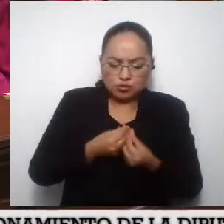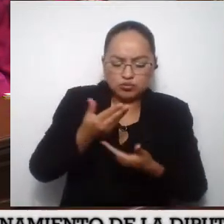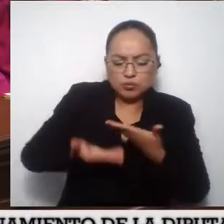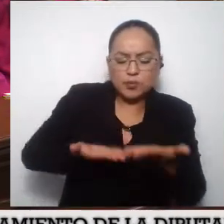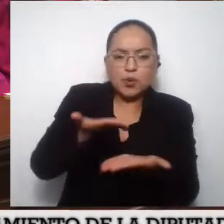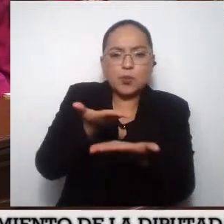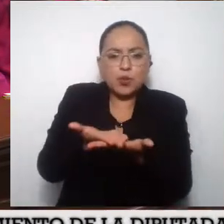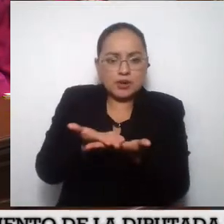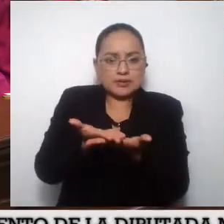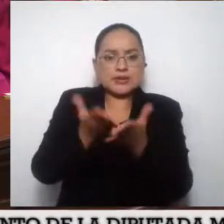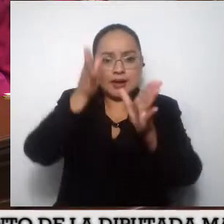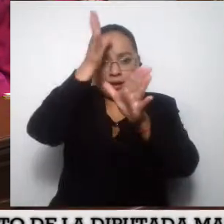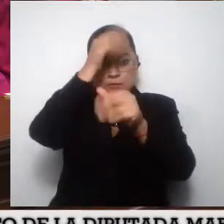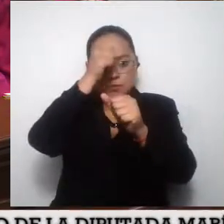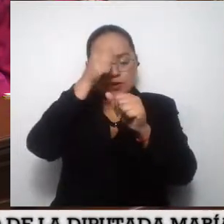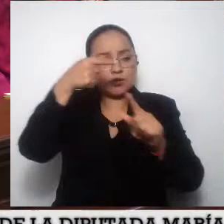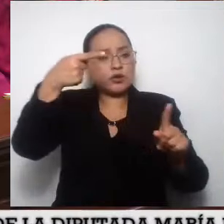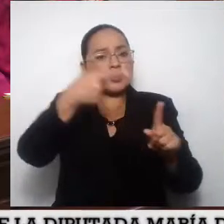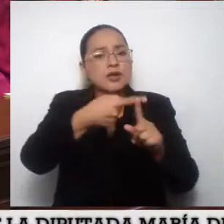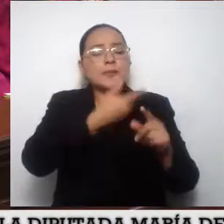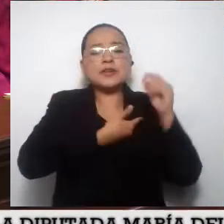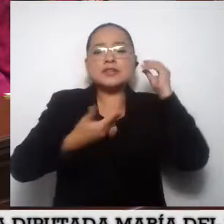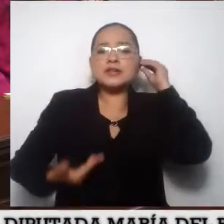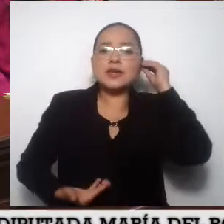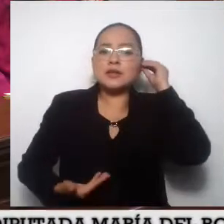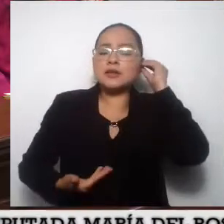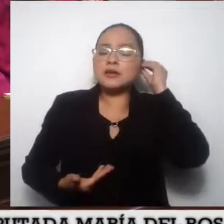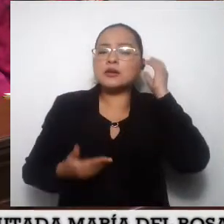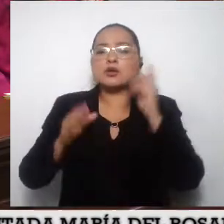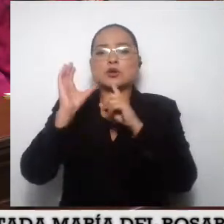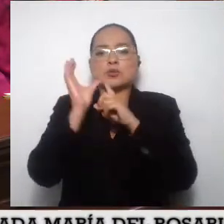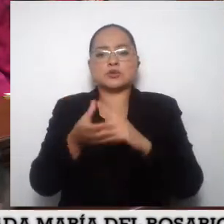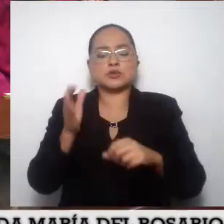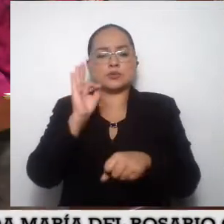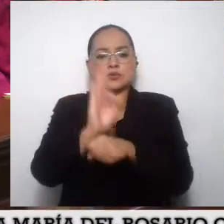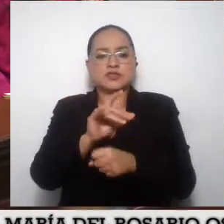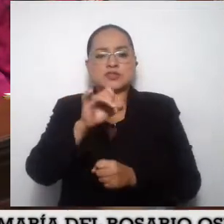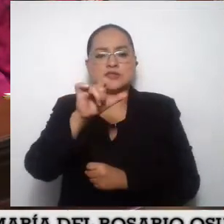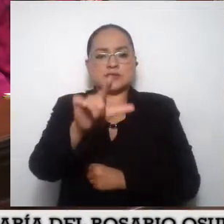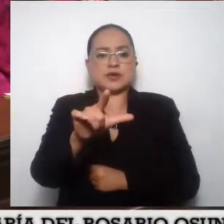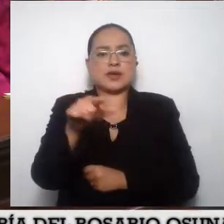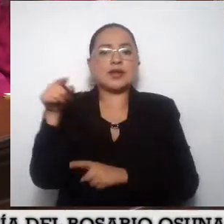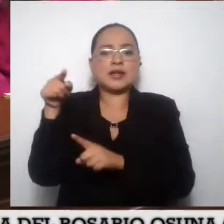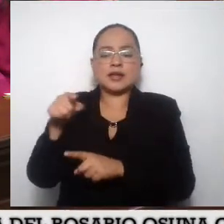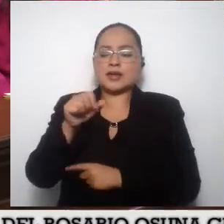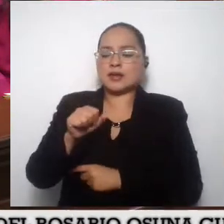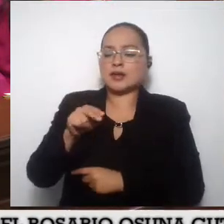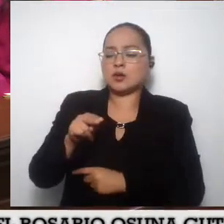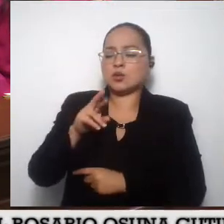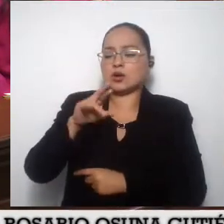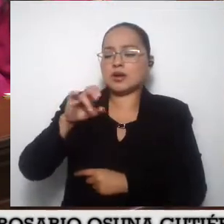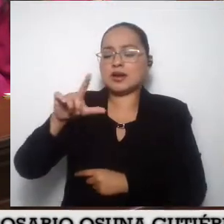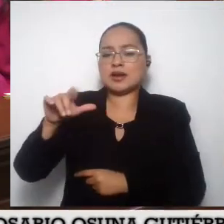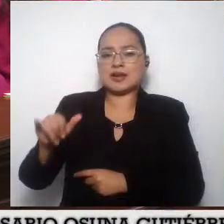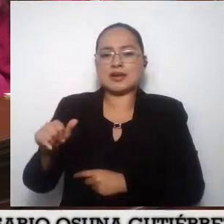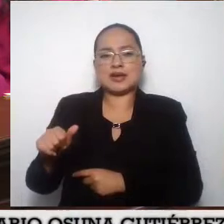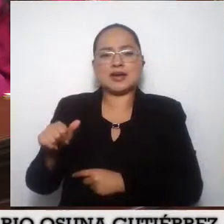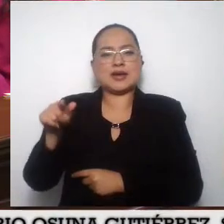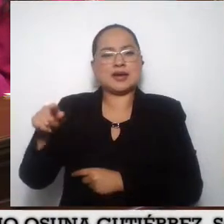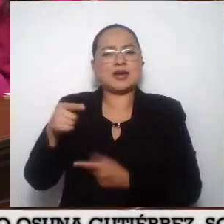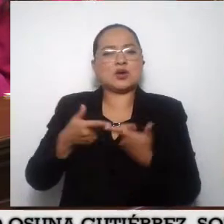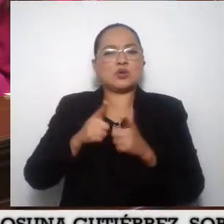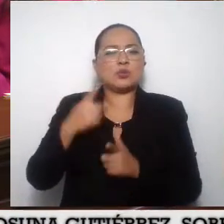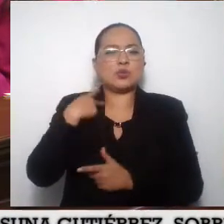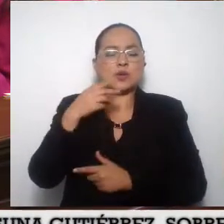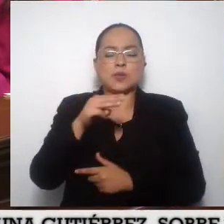Comisión de Protección Civil, que creo que es mi compañera Aurelia de Morena, y de